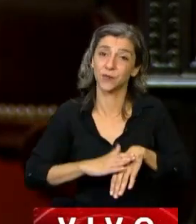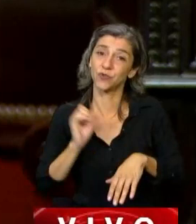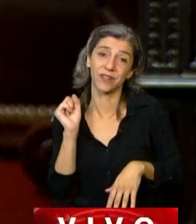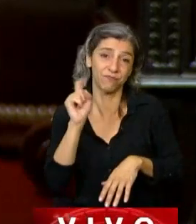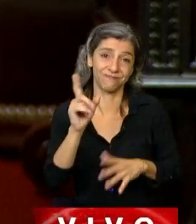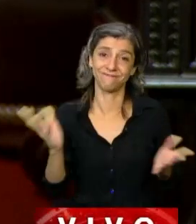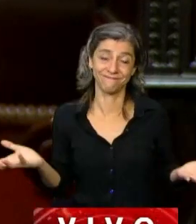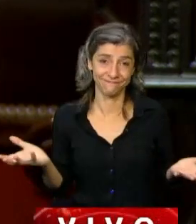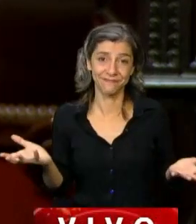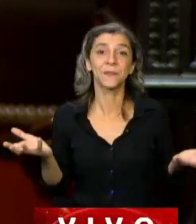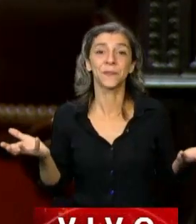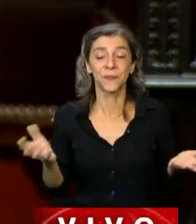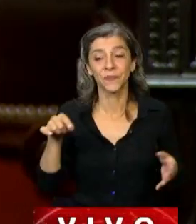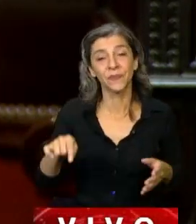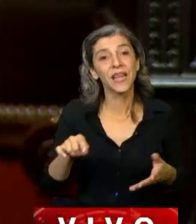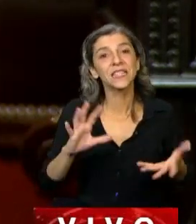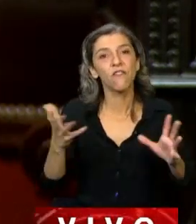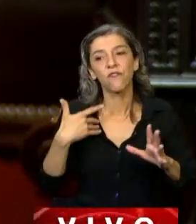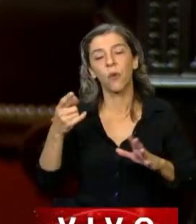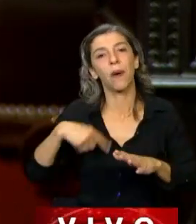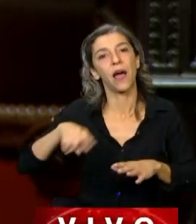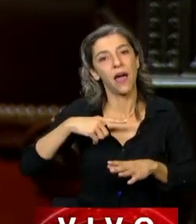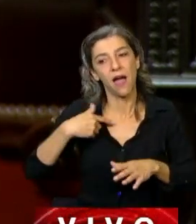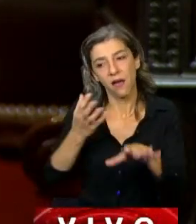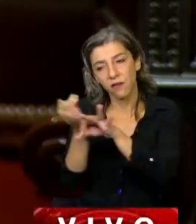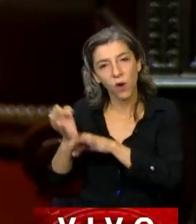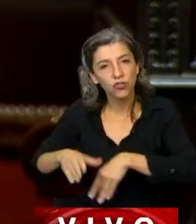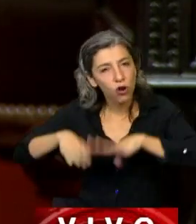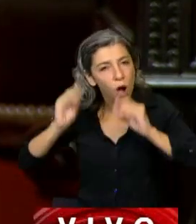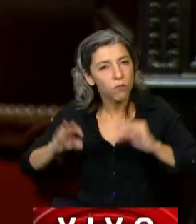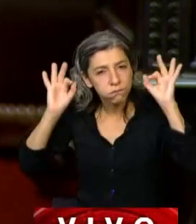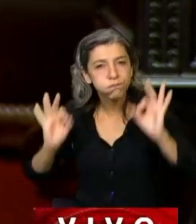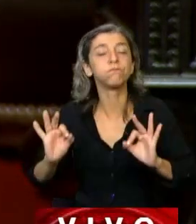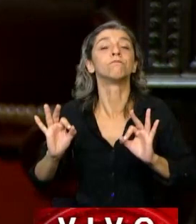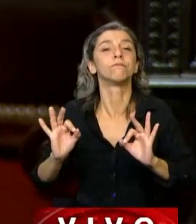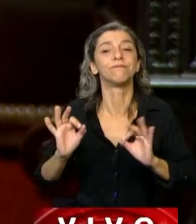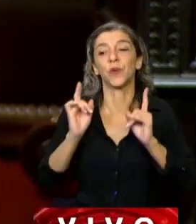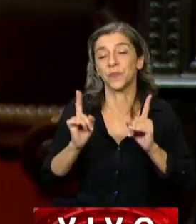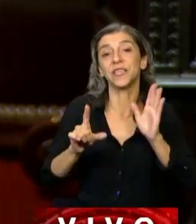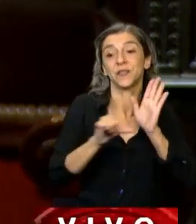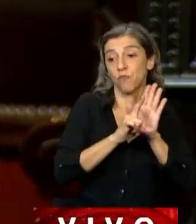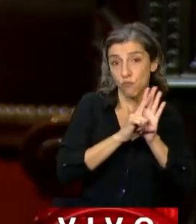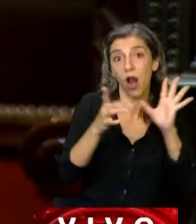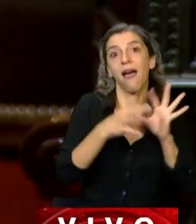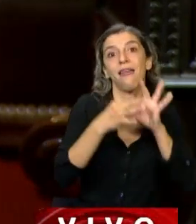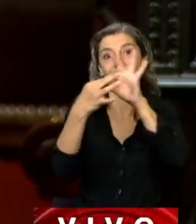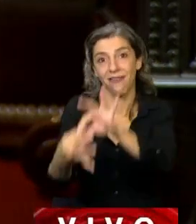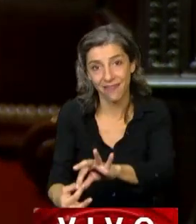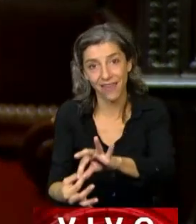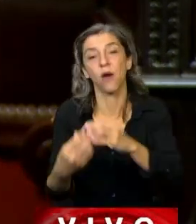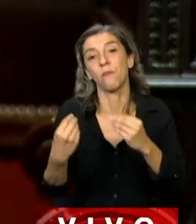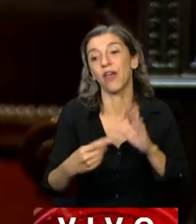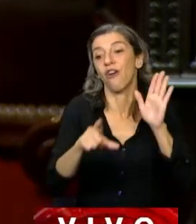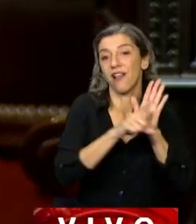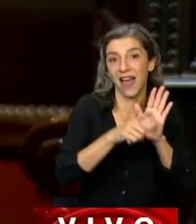esta forma de abordar integralmente y ser consecuentes con lo que se pregona en una ley, pero después se ejerce